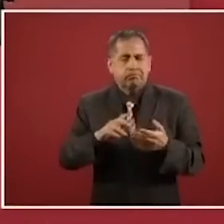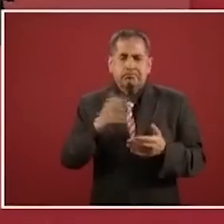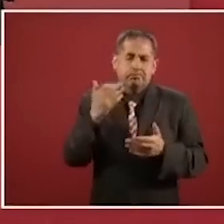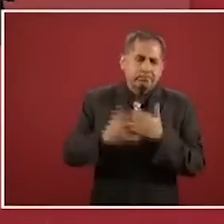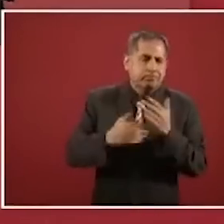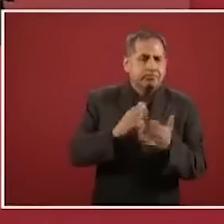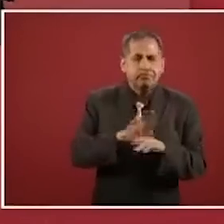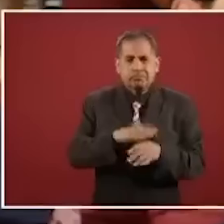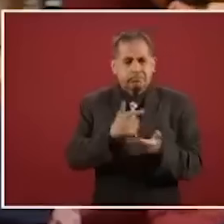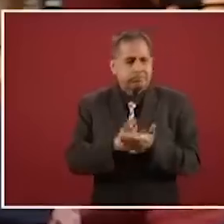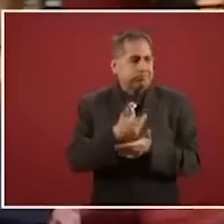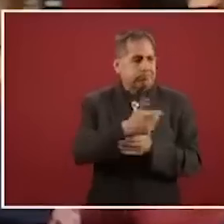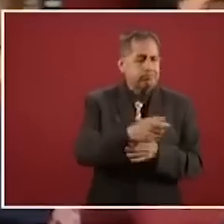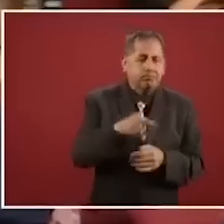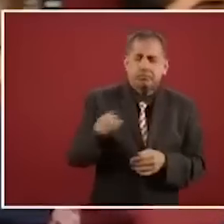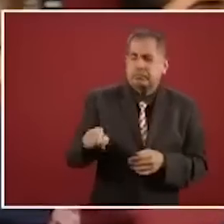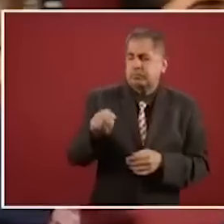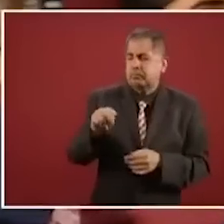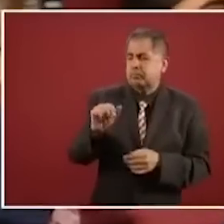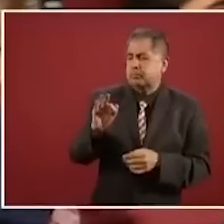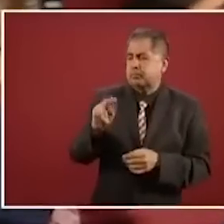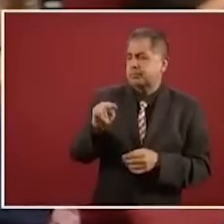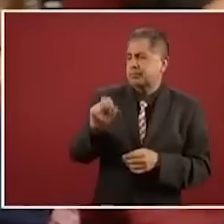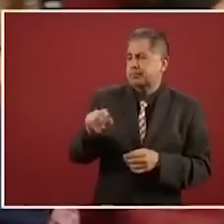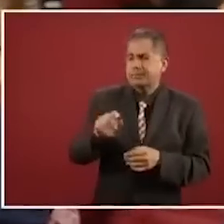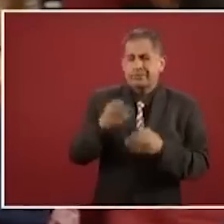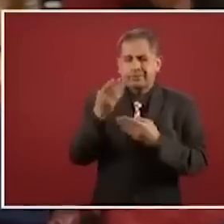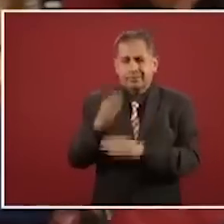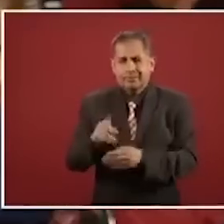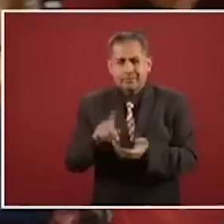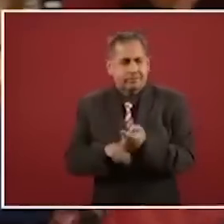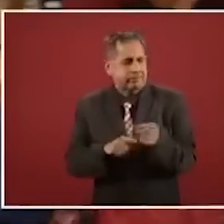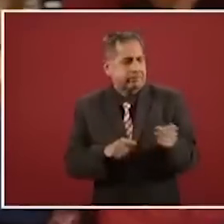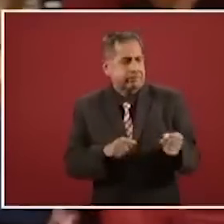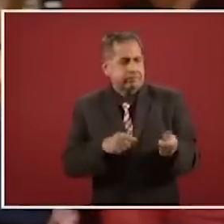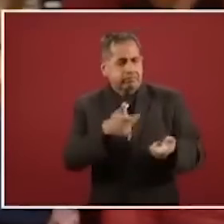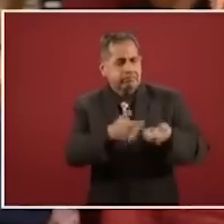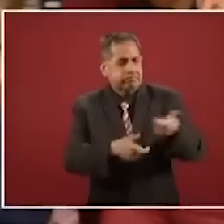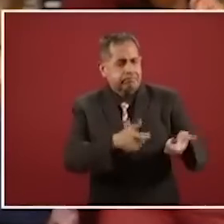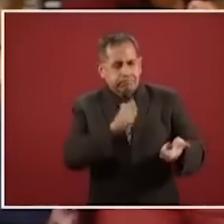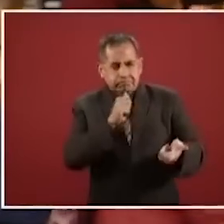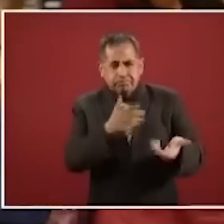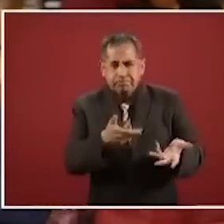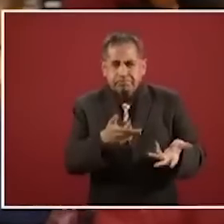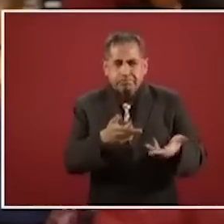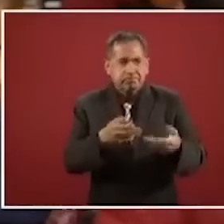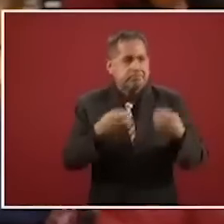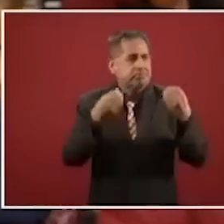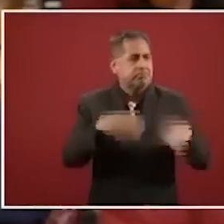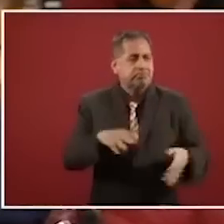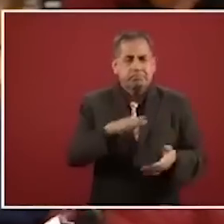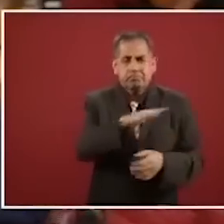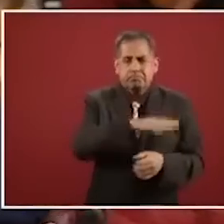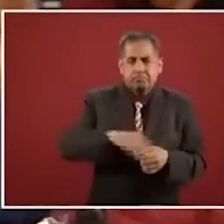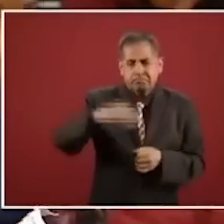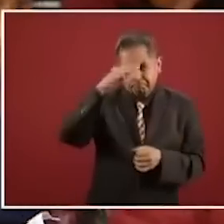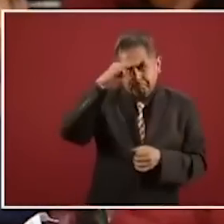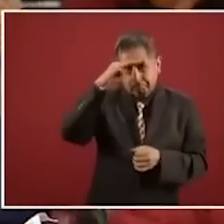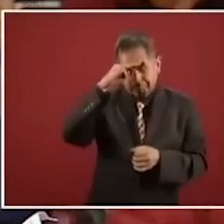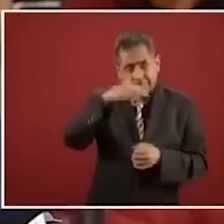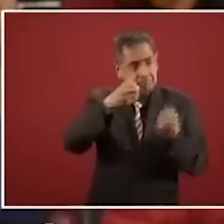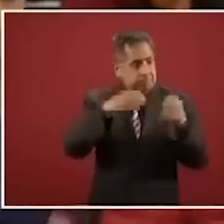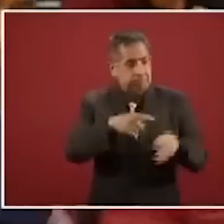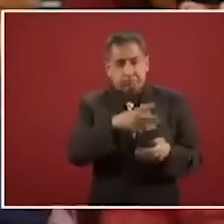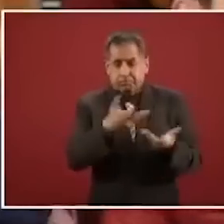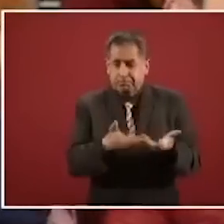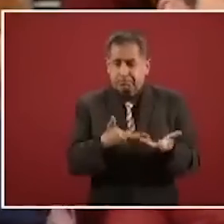en financiera de desarrollo rural, en la financiera rural, y afecta al Valle de Mexicali, valle que tiene un gran